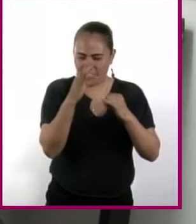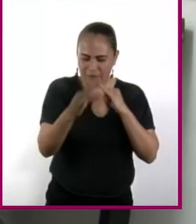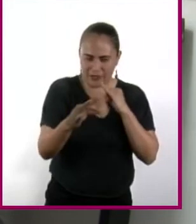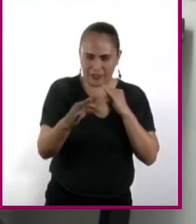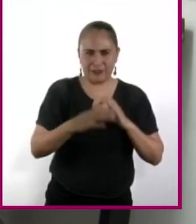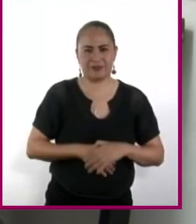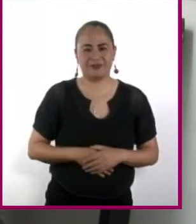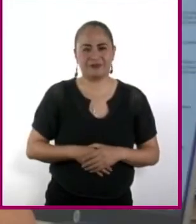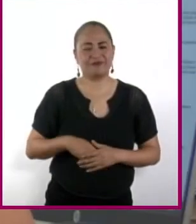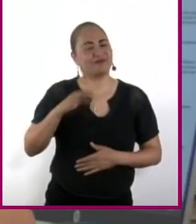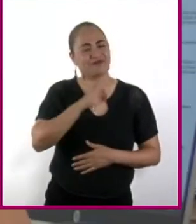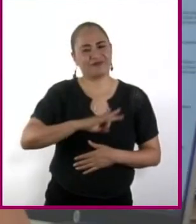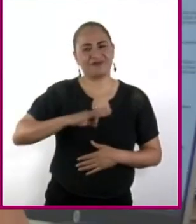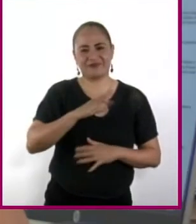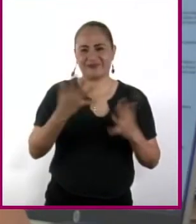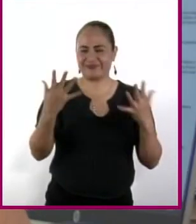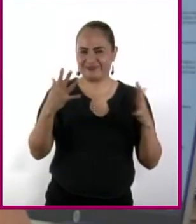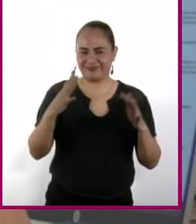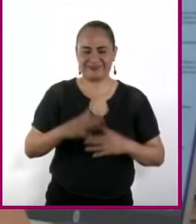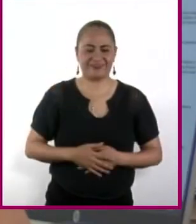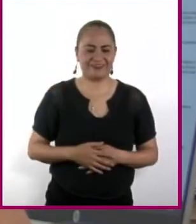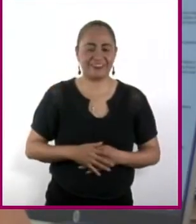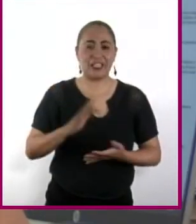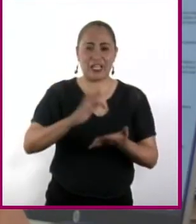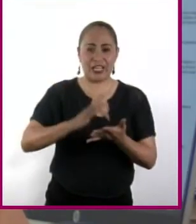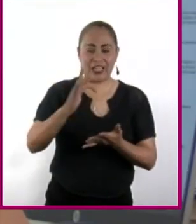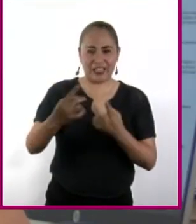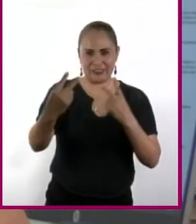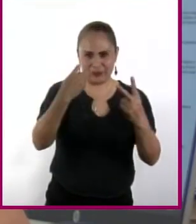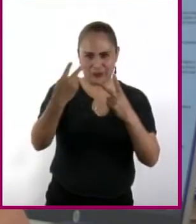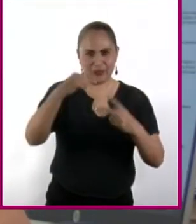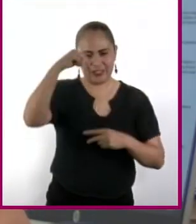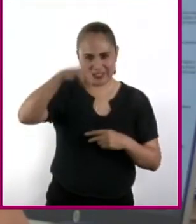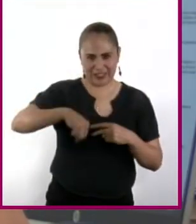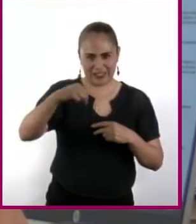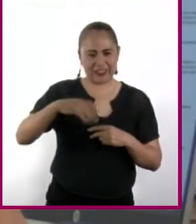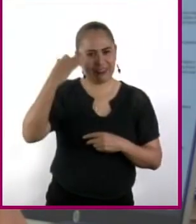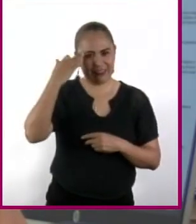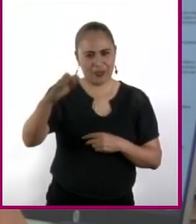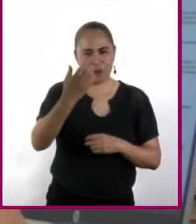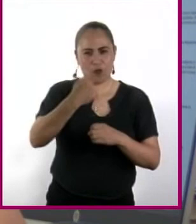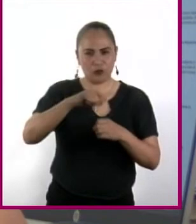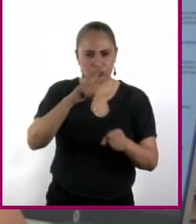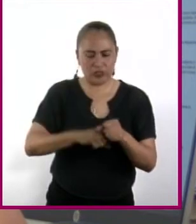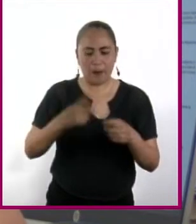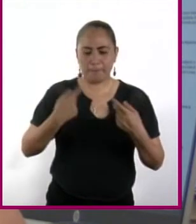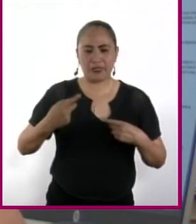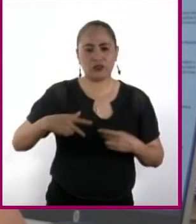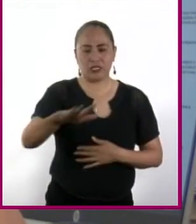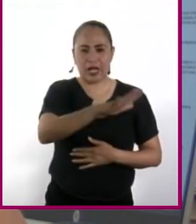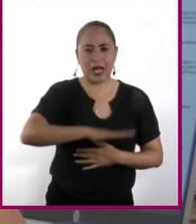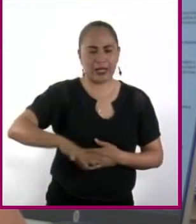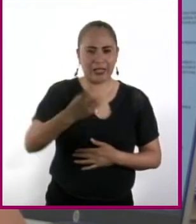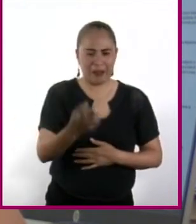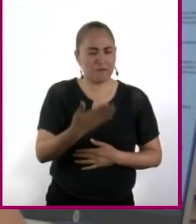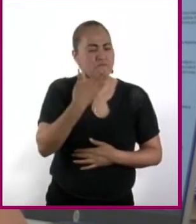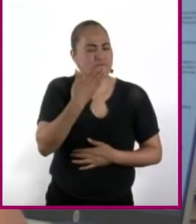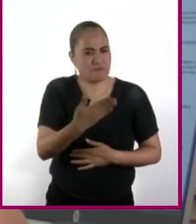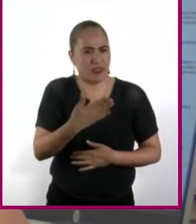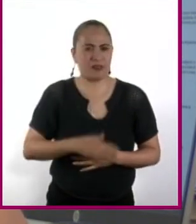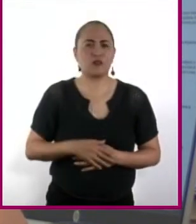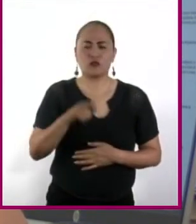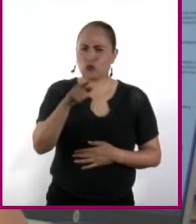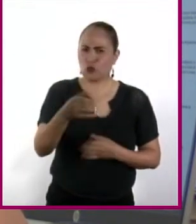muchas felicidades. Muchas gracias por acompañarnos en otra emisión de Nuestro Tiempo Social, donde la sociedad tiene sentido. Y recuerda que tú